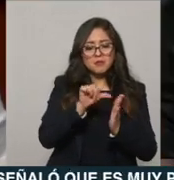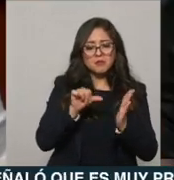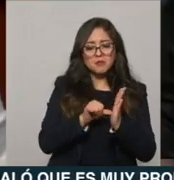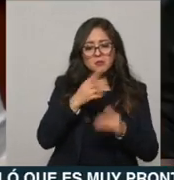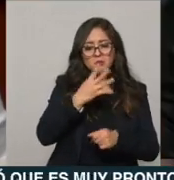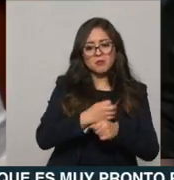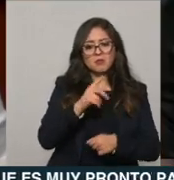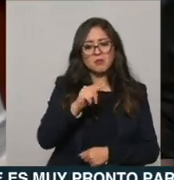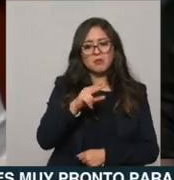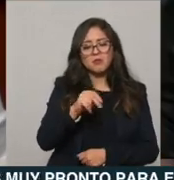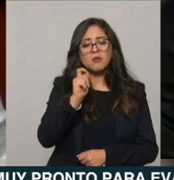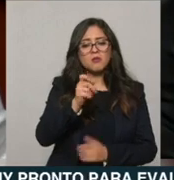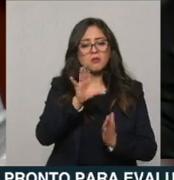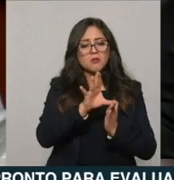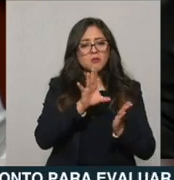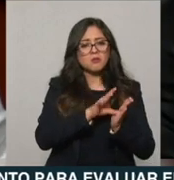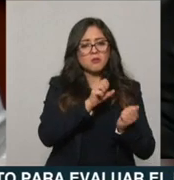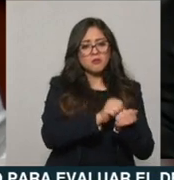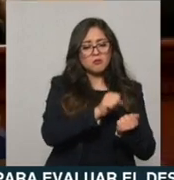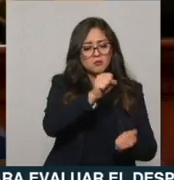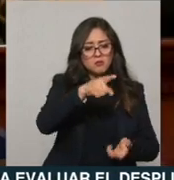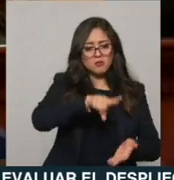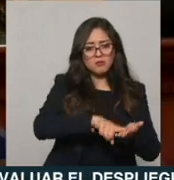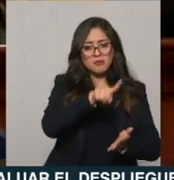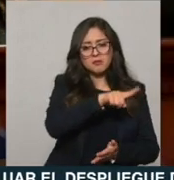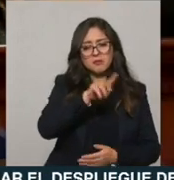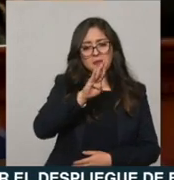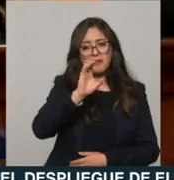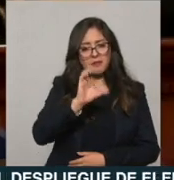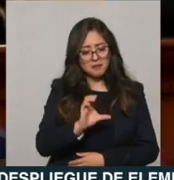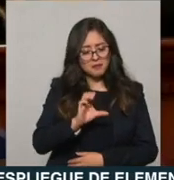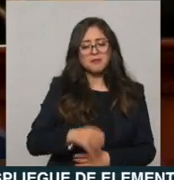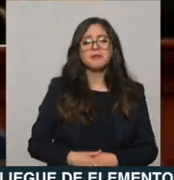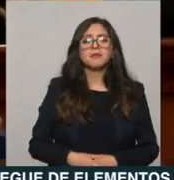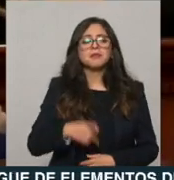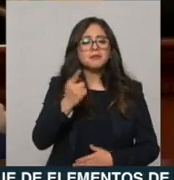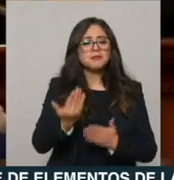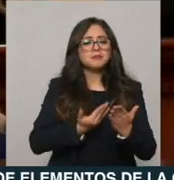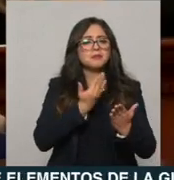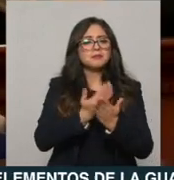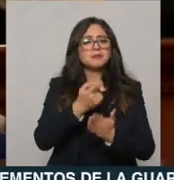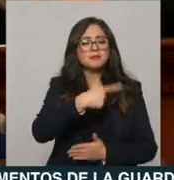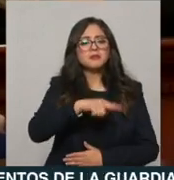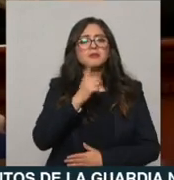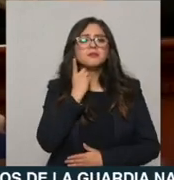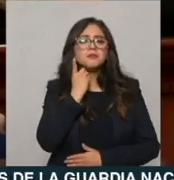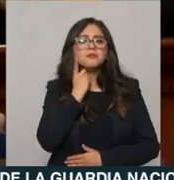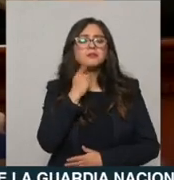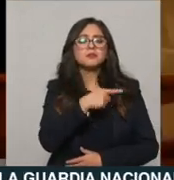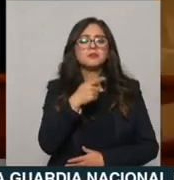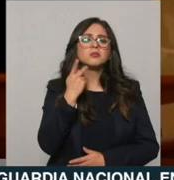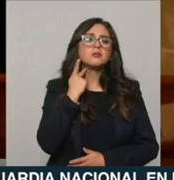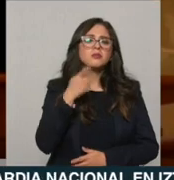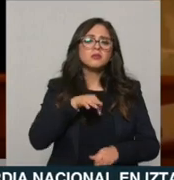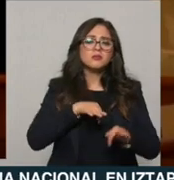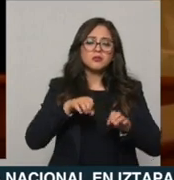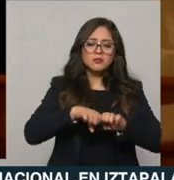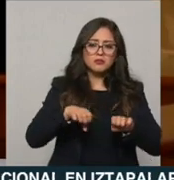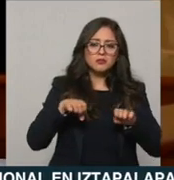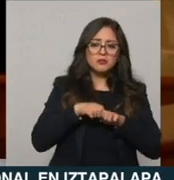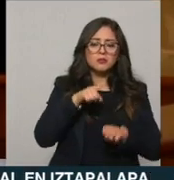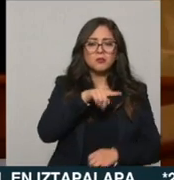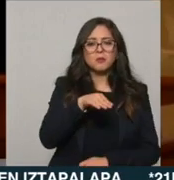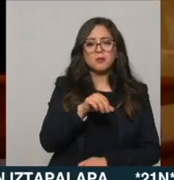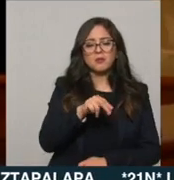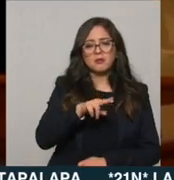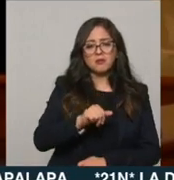de la Constitución Política de Baja California. La solicitud fue hecha por el diputado local de Morena, Víctor Morán, con el argumento de